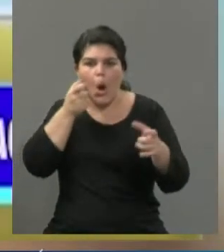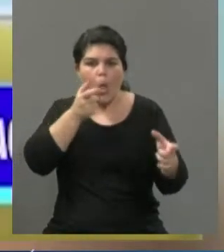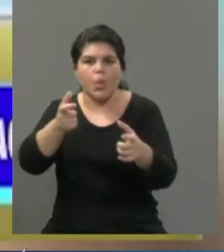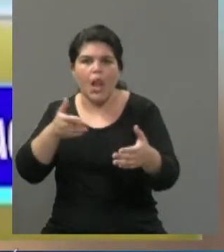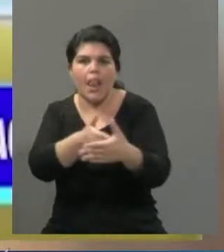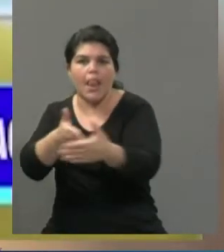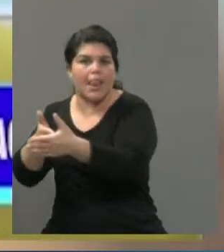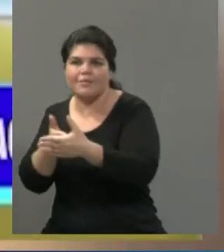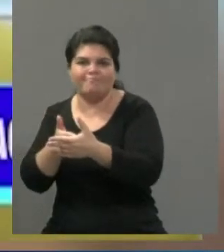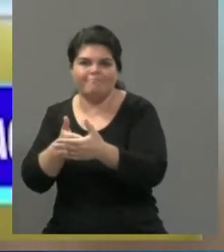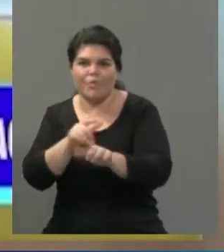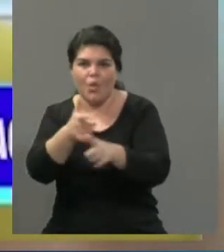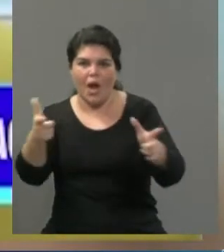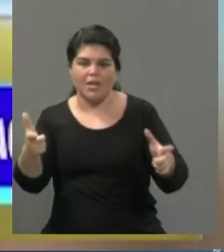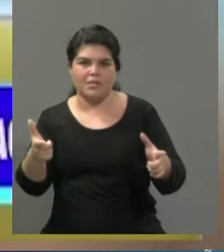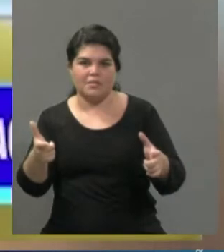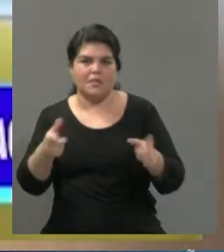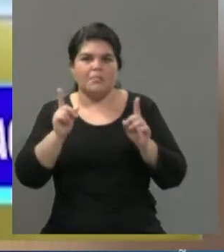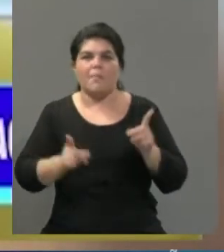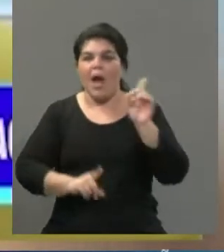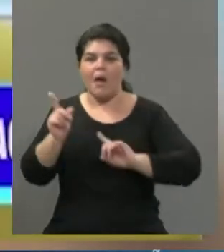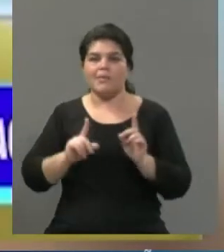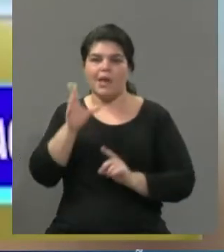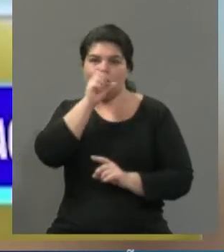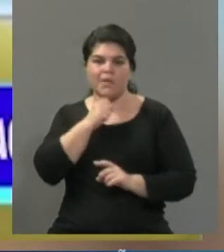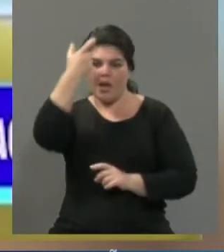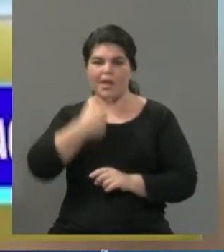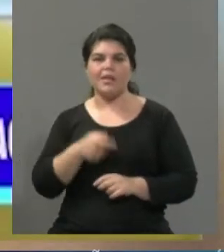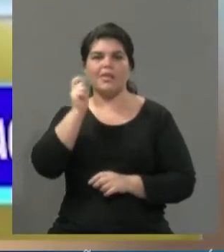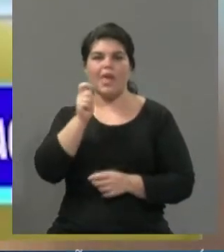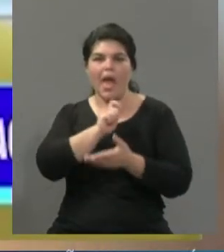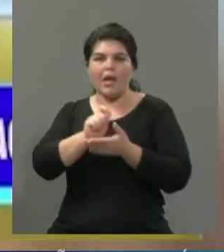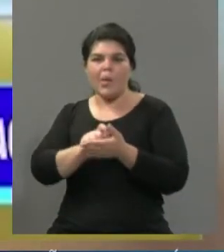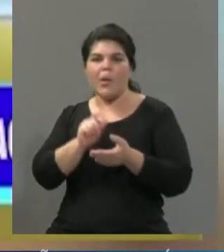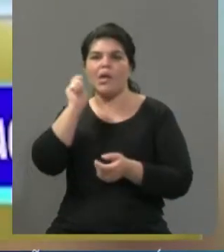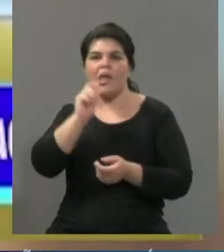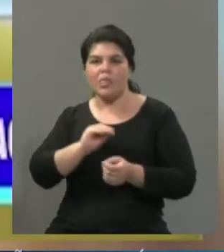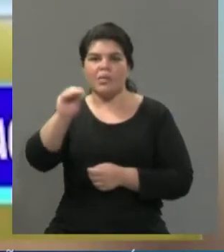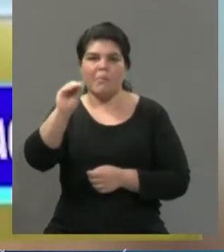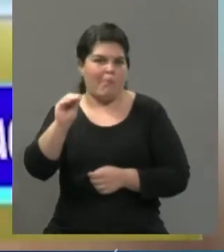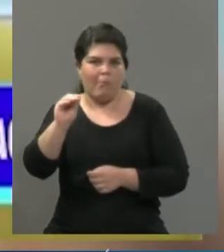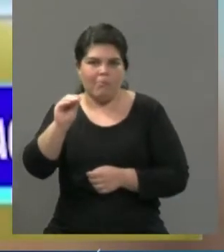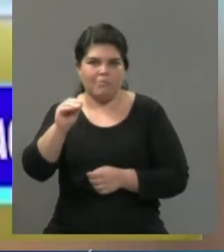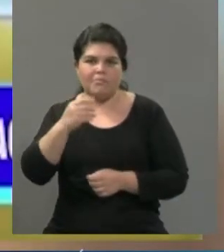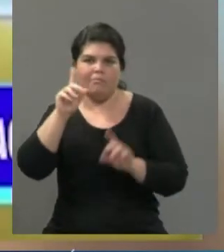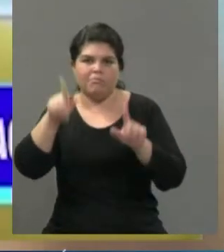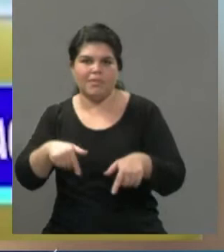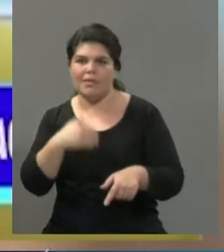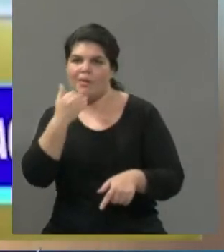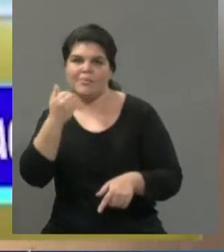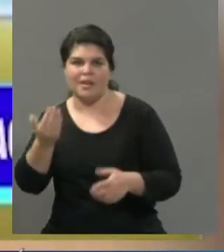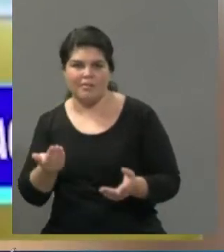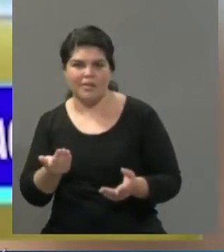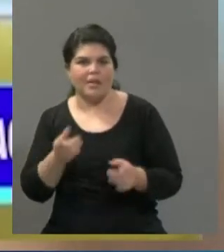resguardados, impunes, gracias al anonimato, a veces no. La falta de posibilidad